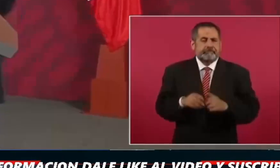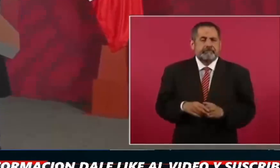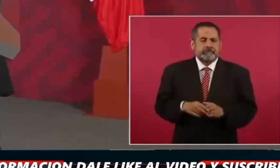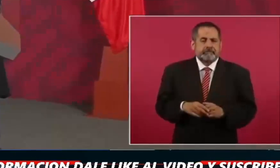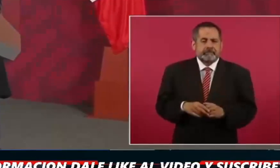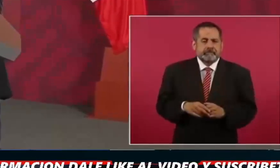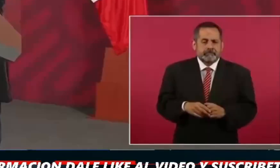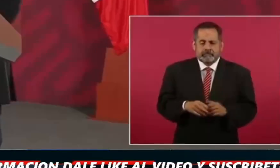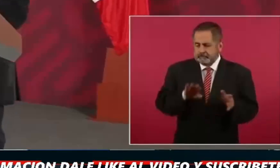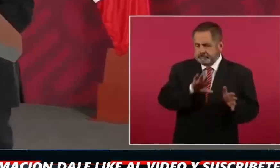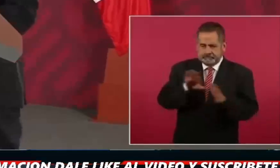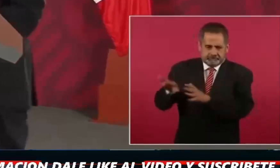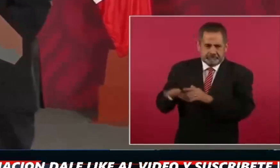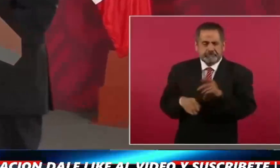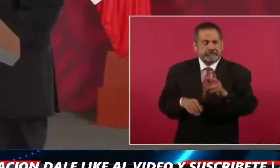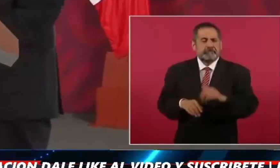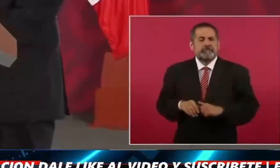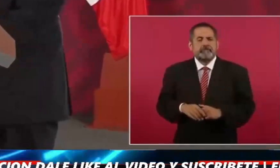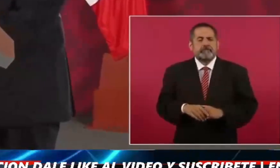porque esto es otra cosa,